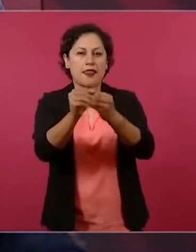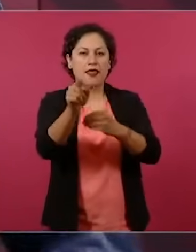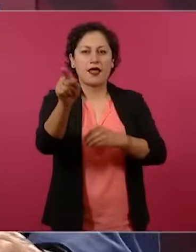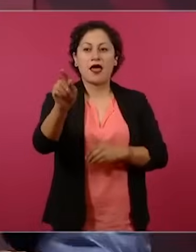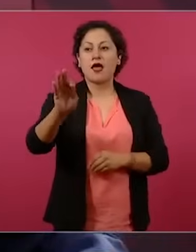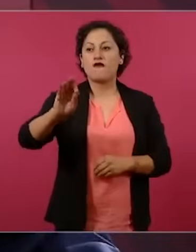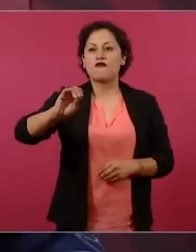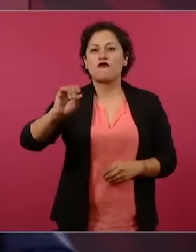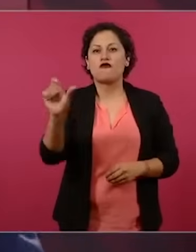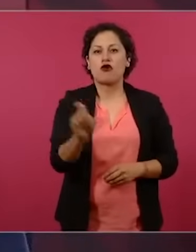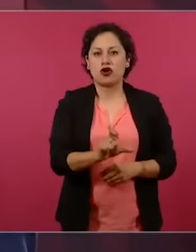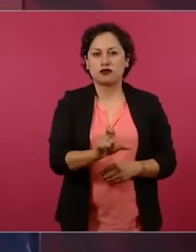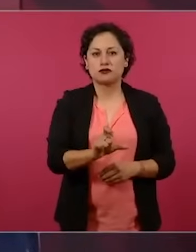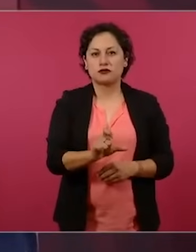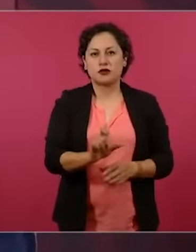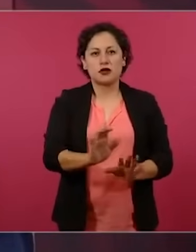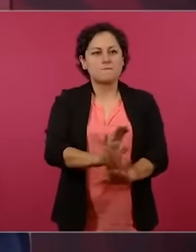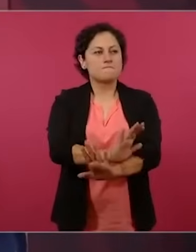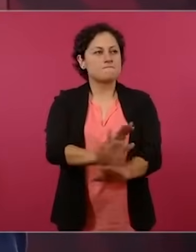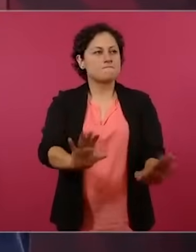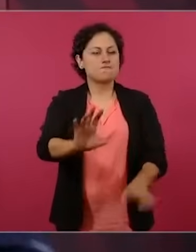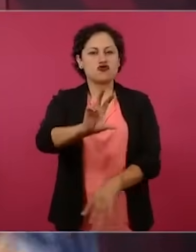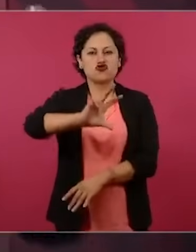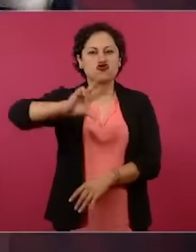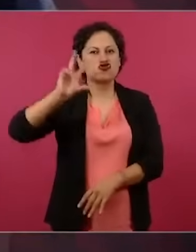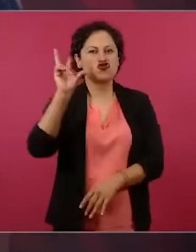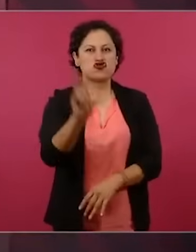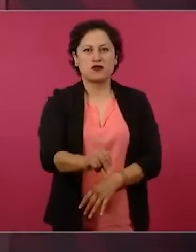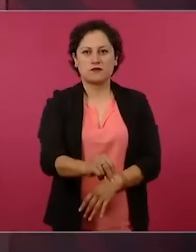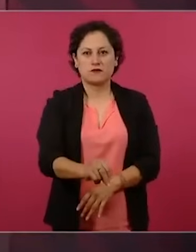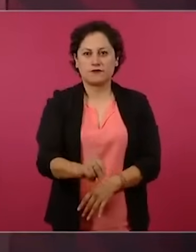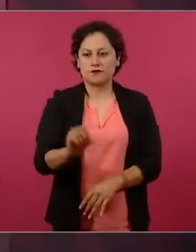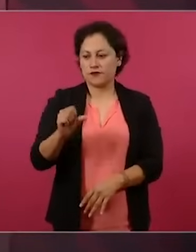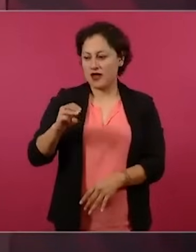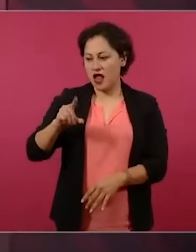por ningún motivo. Y se lanzó